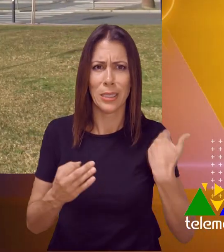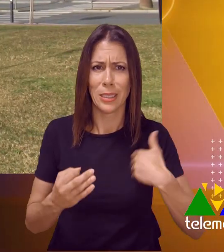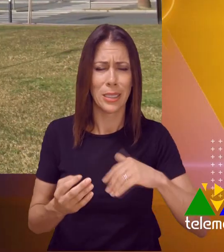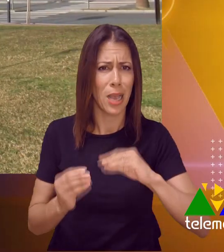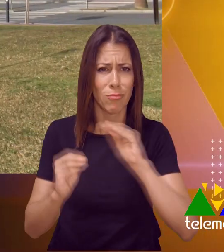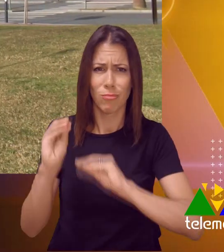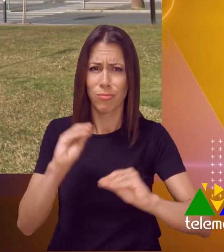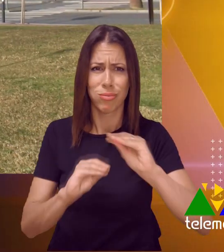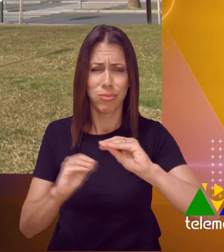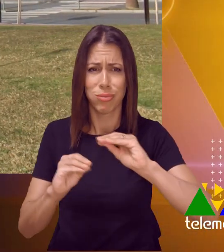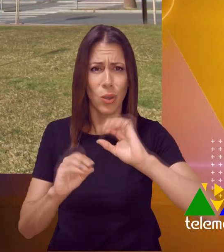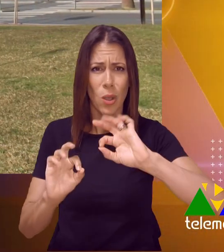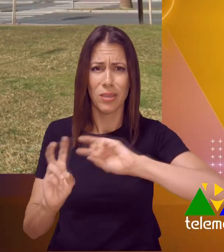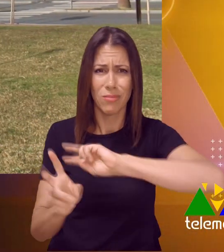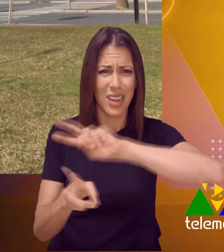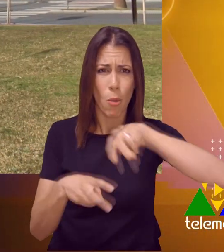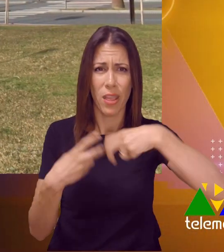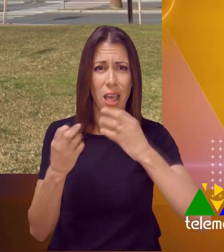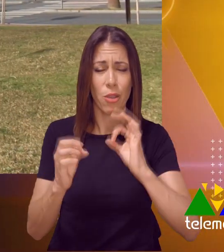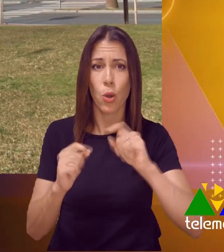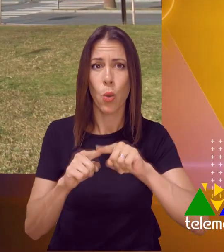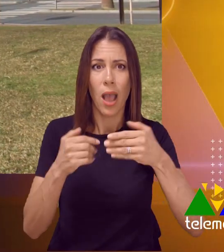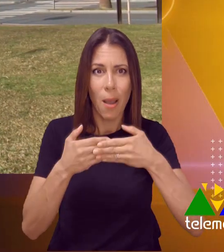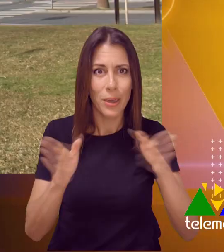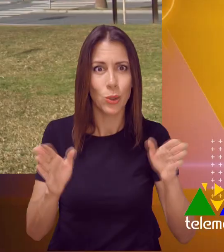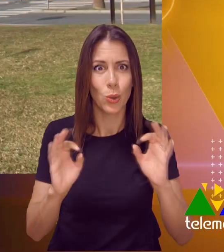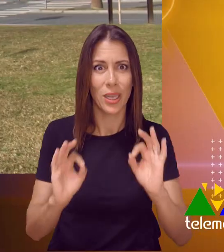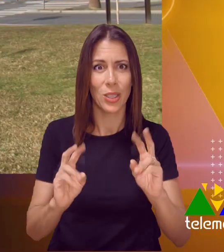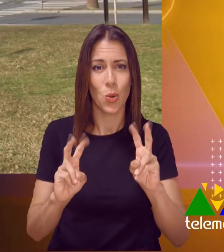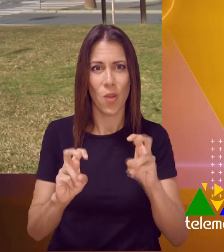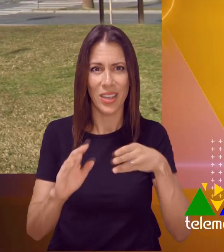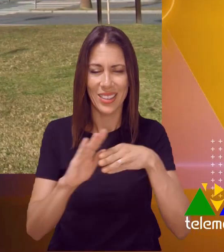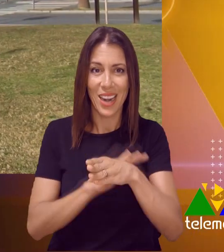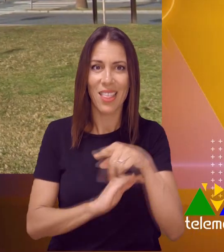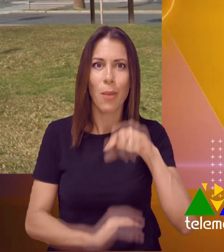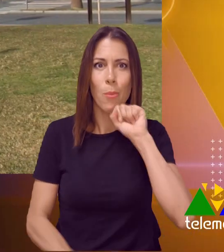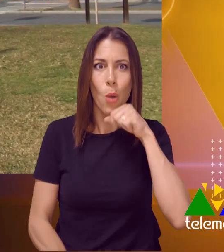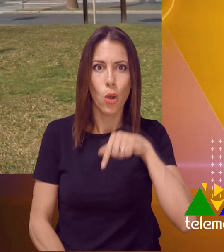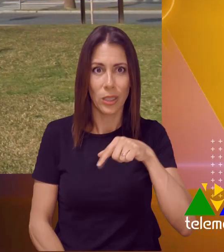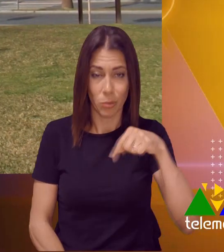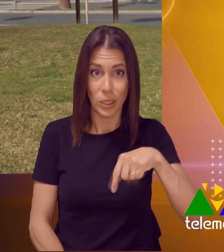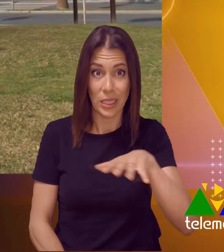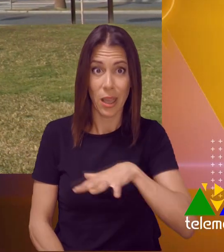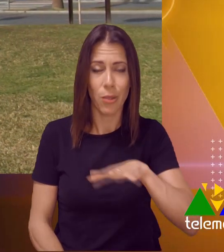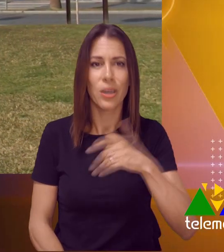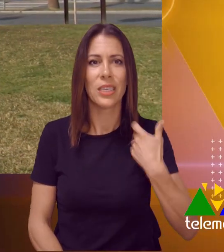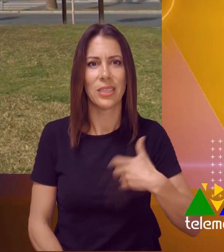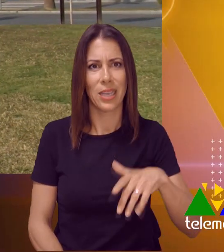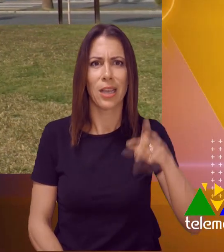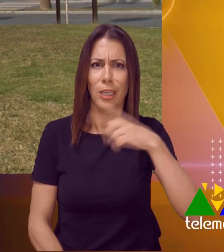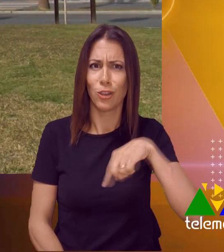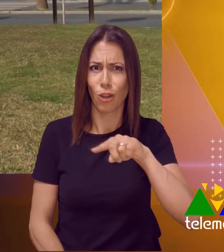remodelación, una nueva apertura de este motril, de esta entrada motril por esta zona, y que yo creo que ya van a